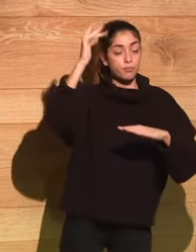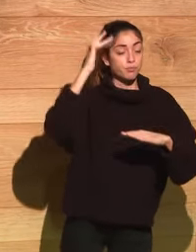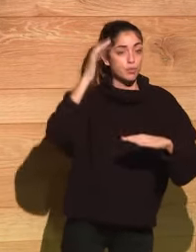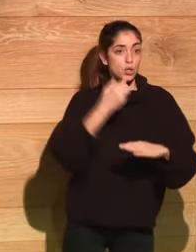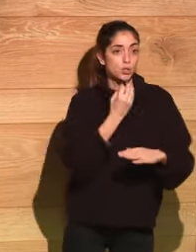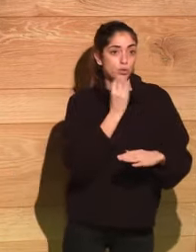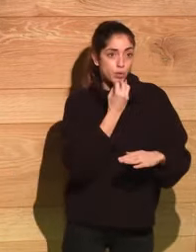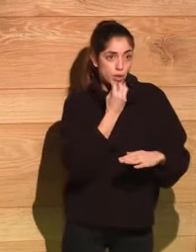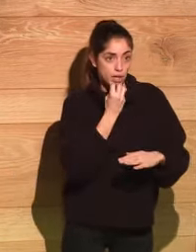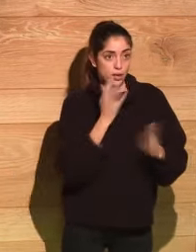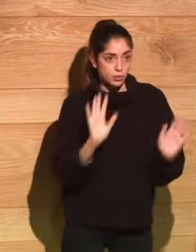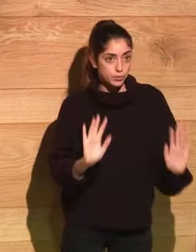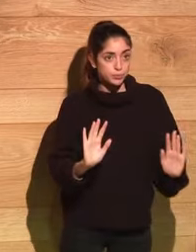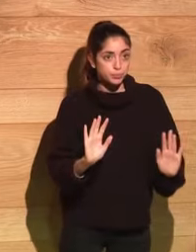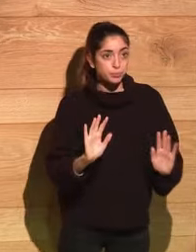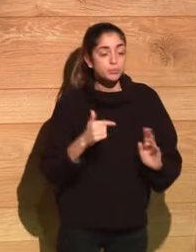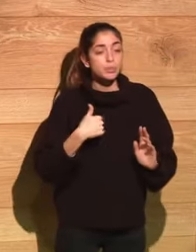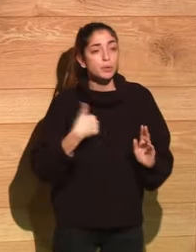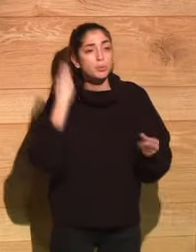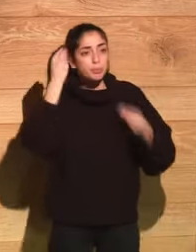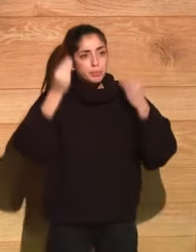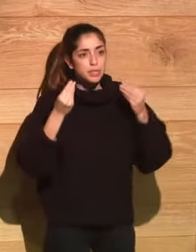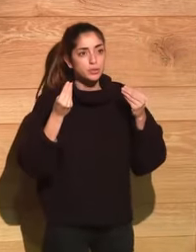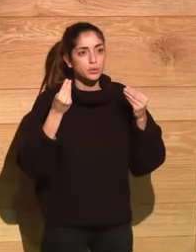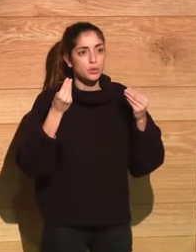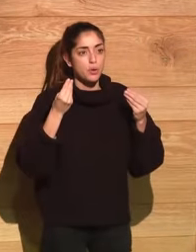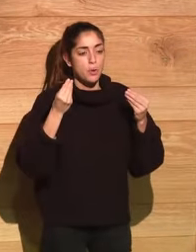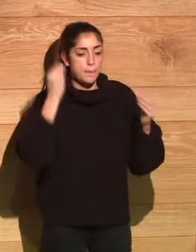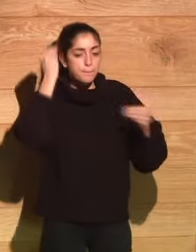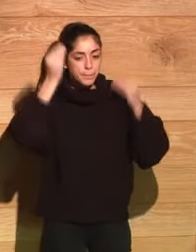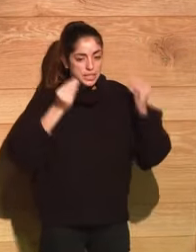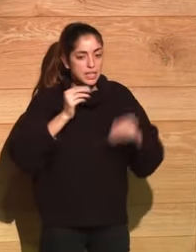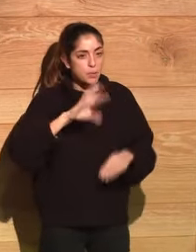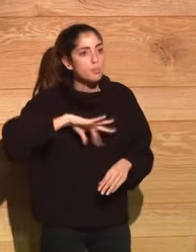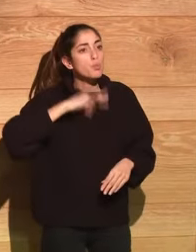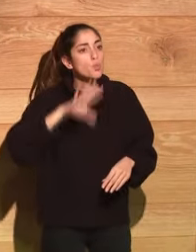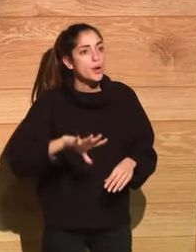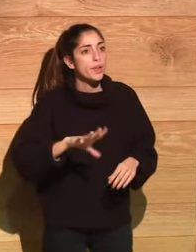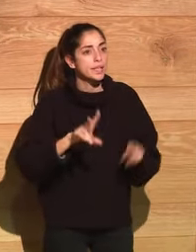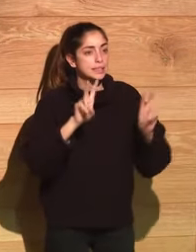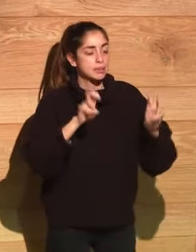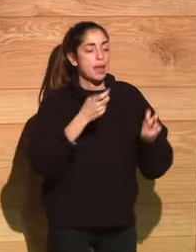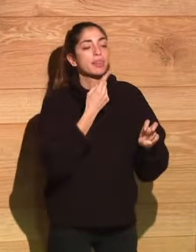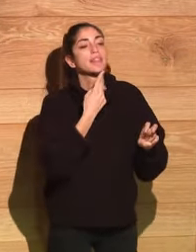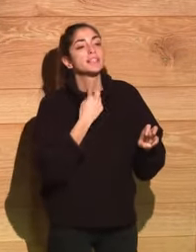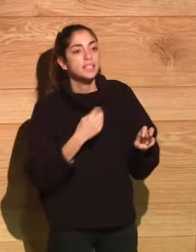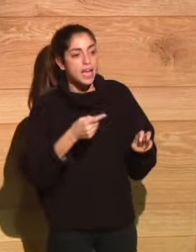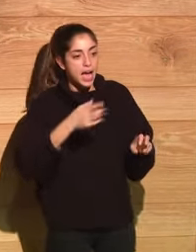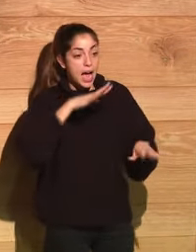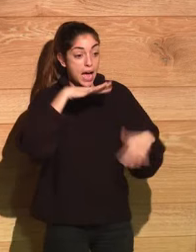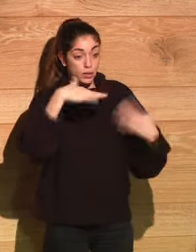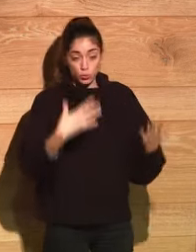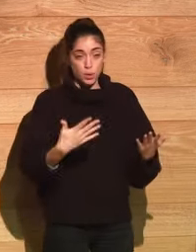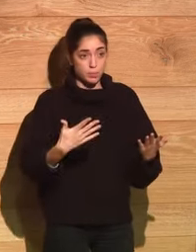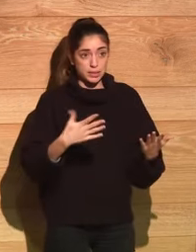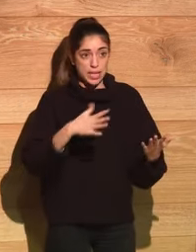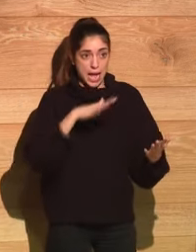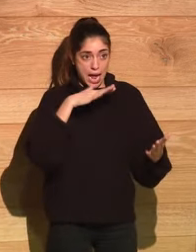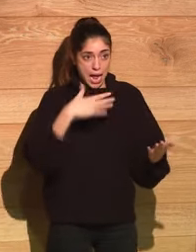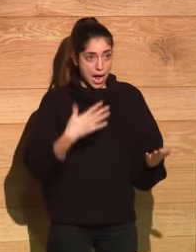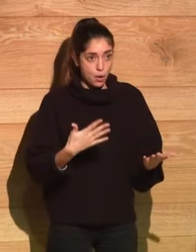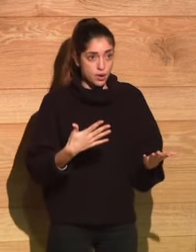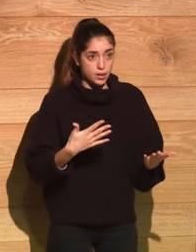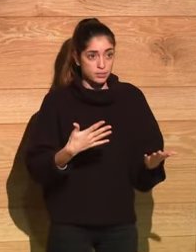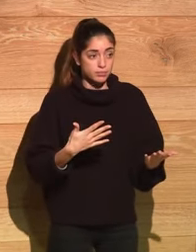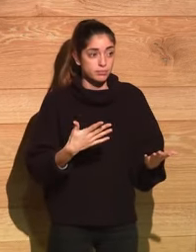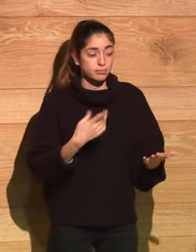¿no? Entonces yo creo que claro que se puede pensar, o sea, el deseo, lo estamos pensando ahora mismo, seguramente se